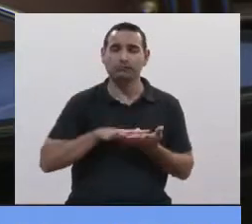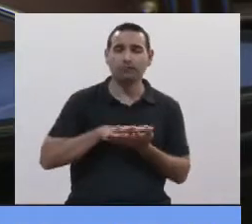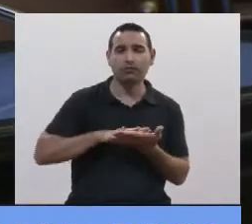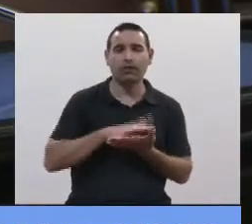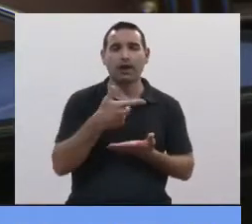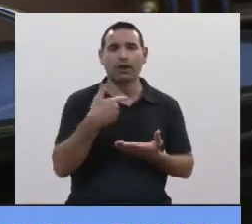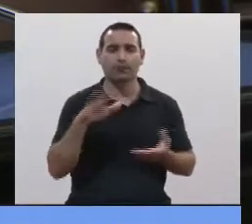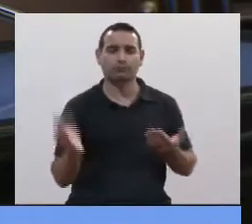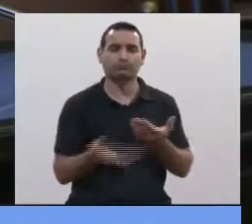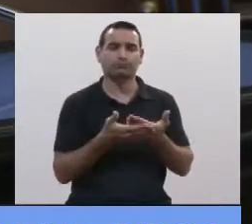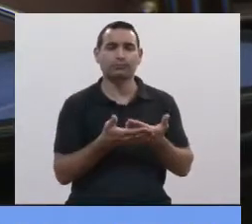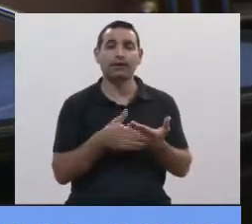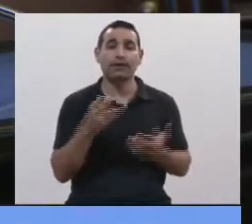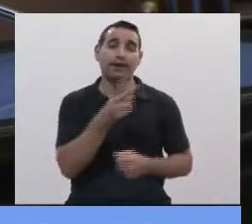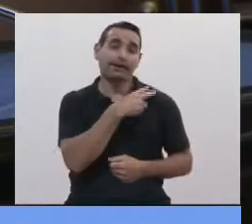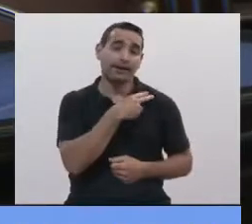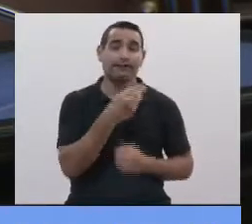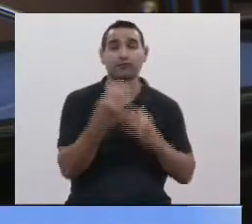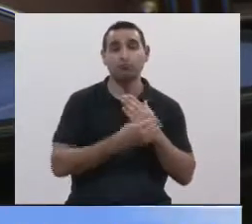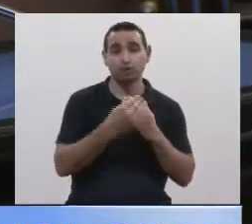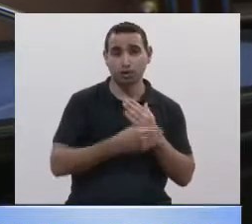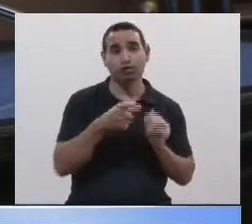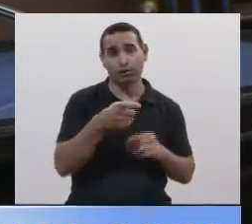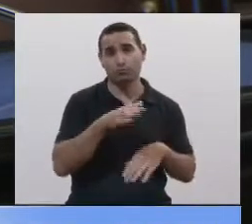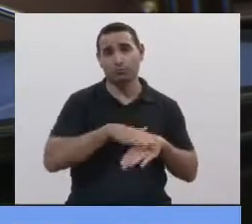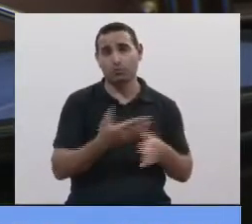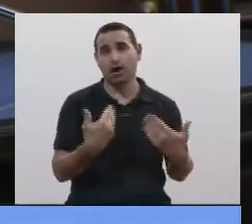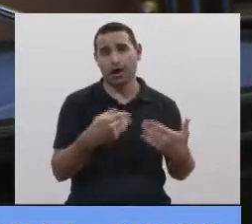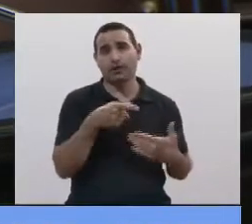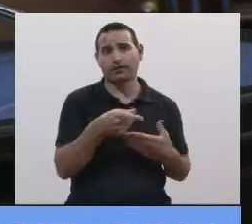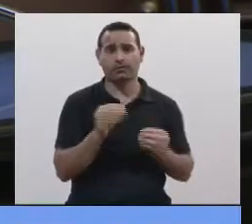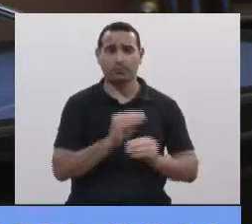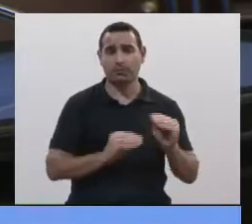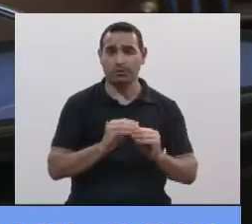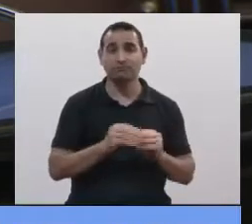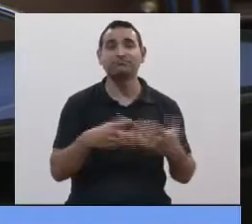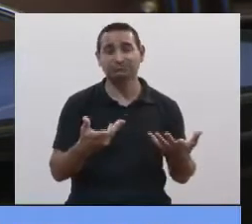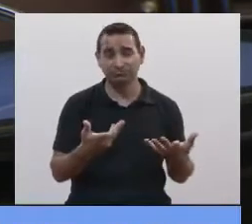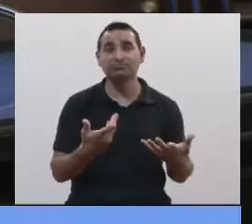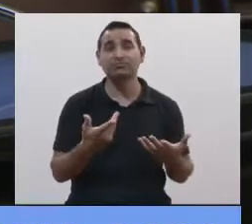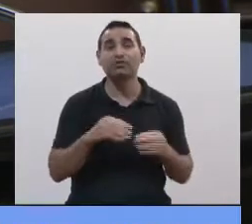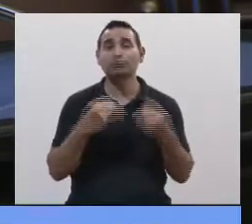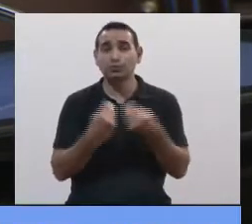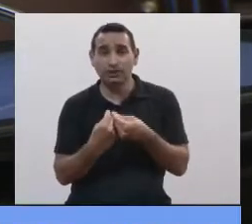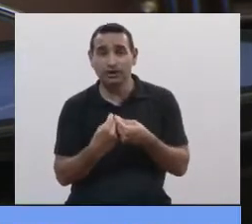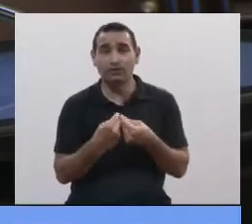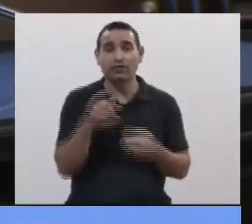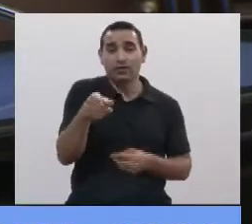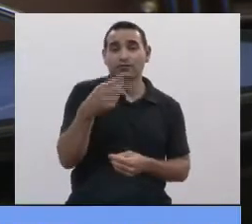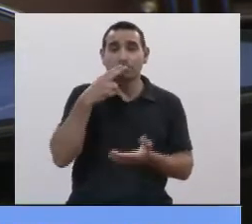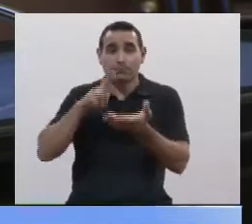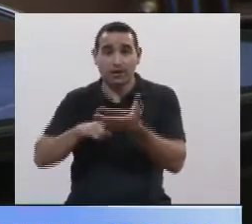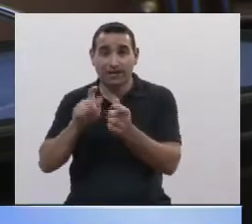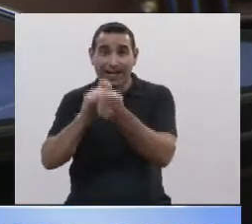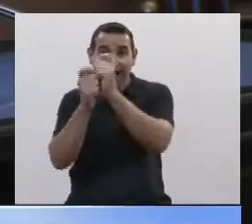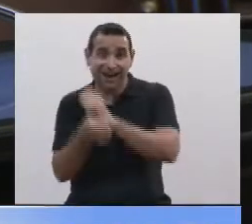una planilla 2, que el jefe de gabinete está facultado para cubrir esos montos. Conclusión, cambiamos una alícuota que